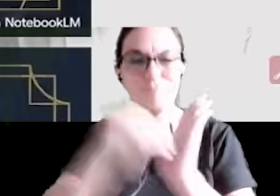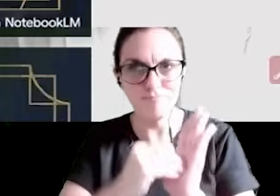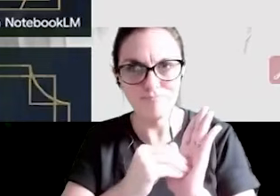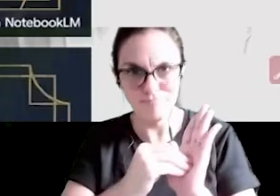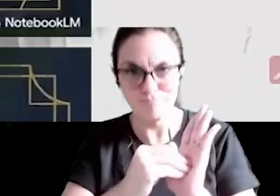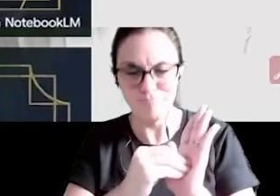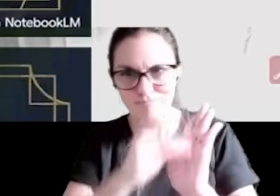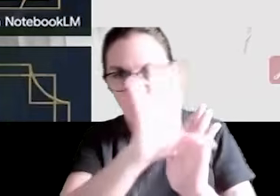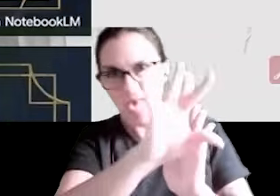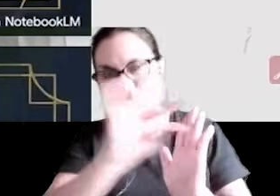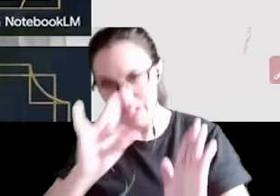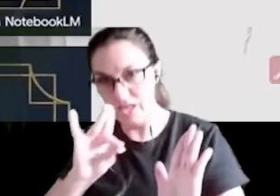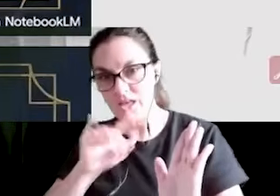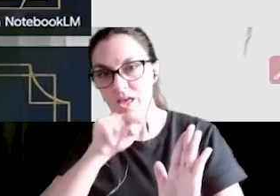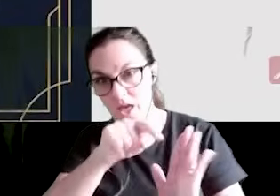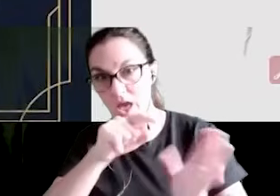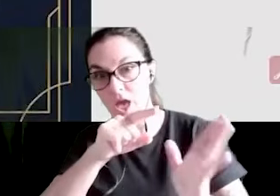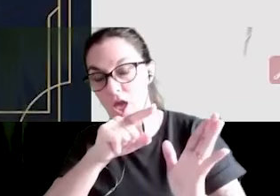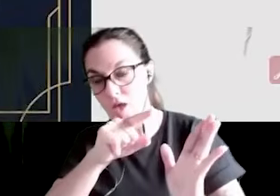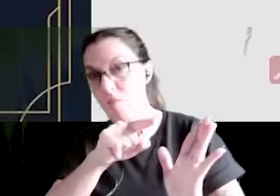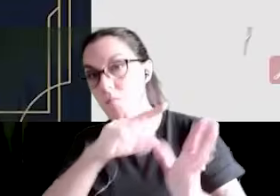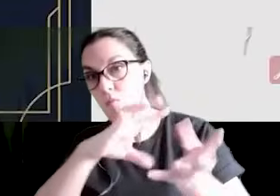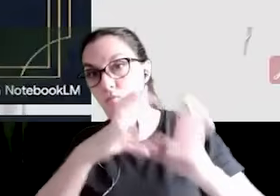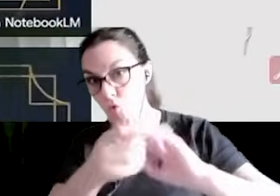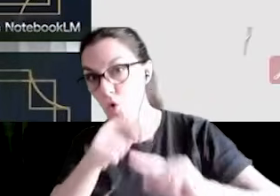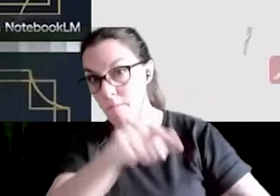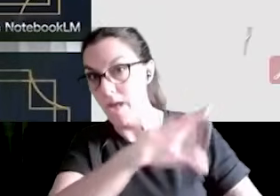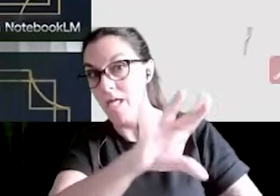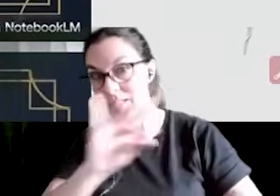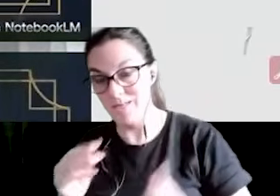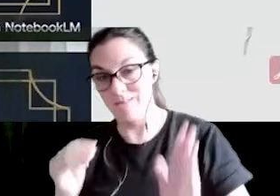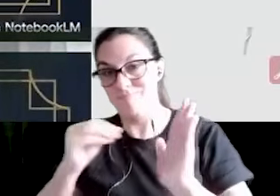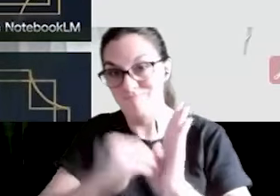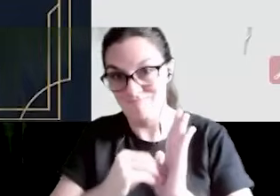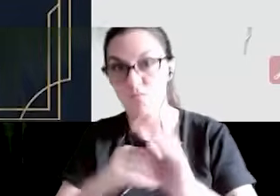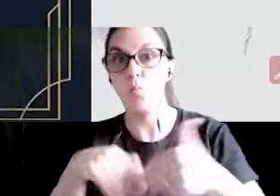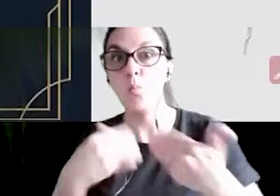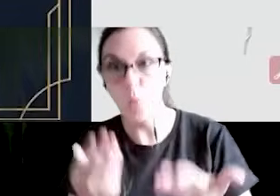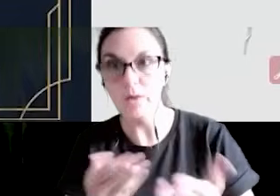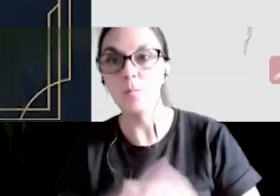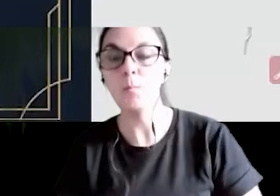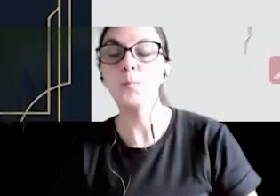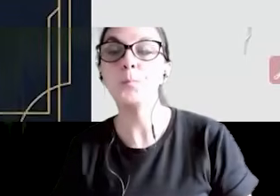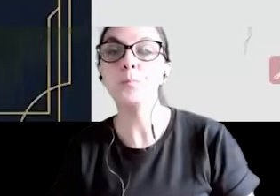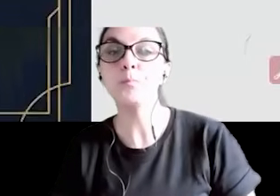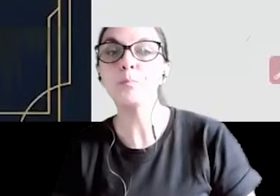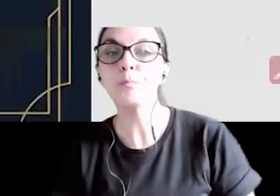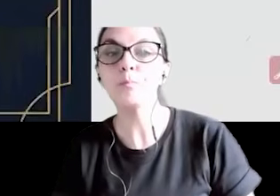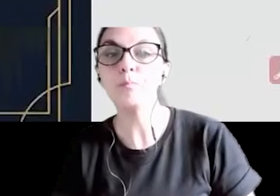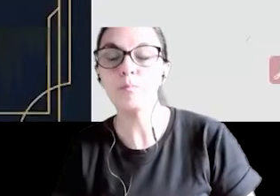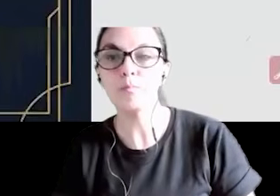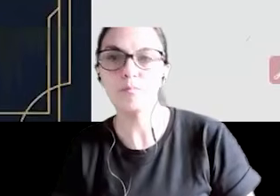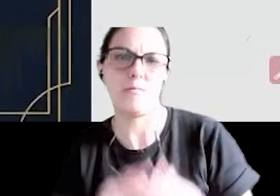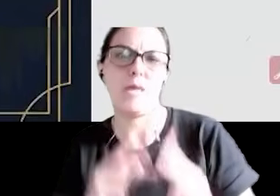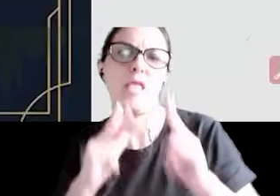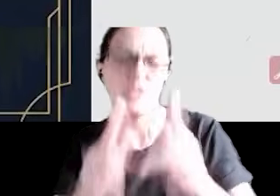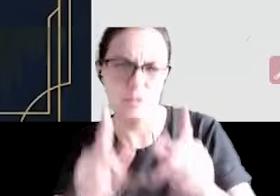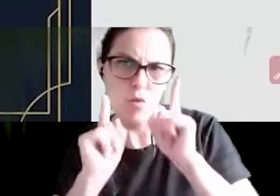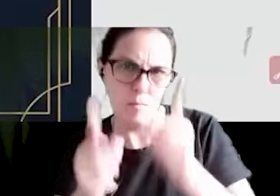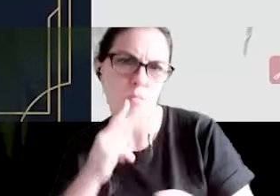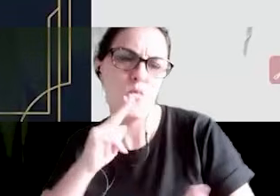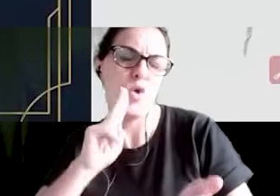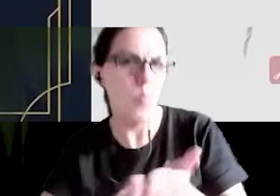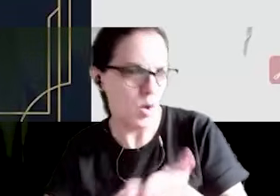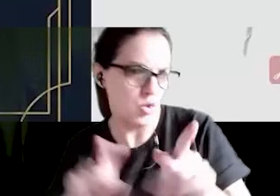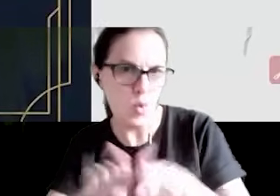esta opción, les va a aparecer, si bien recalcamos que sigue siendo el mismo impuesto, el código